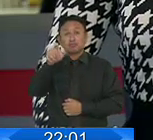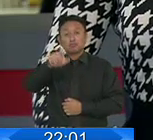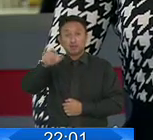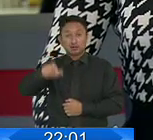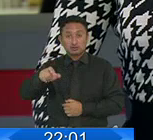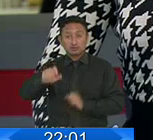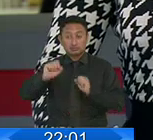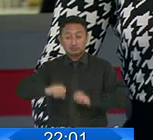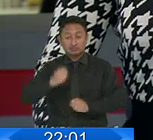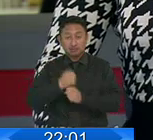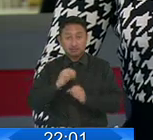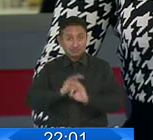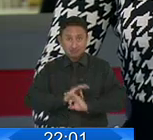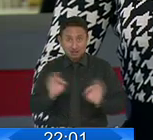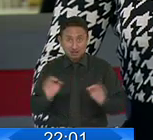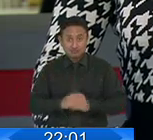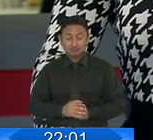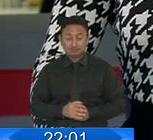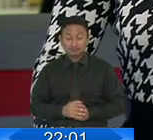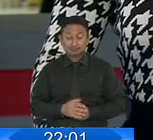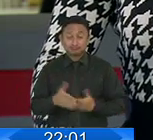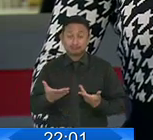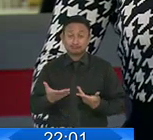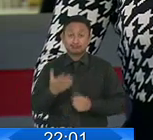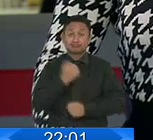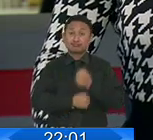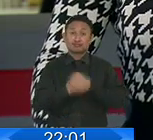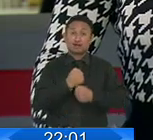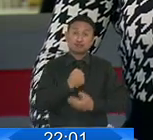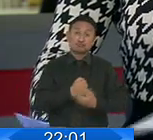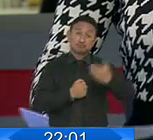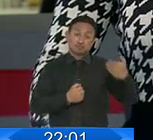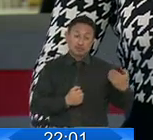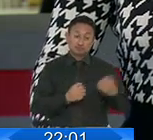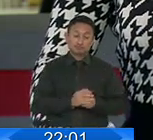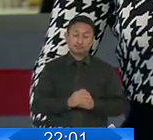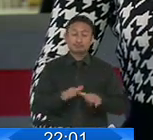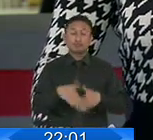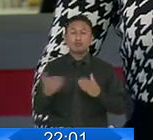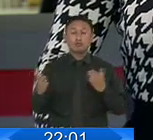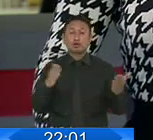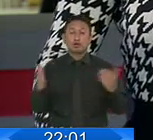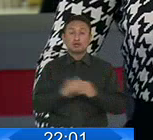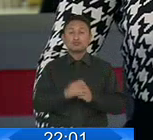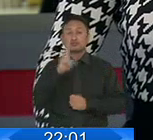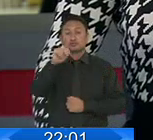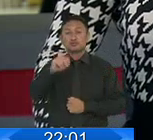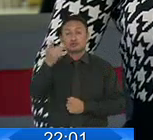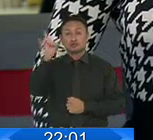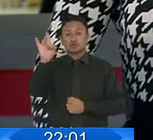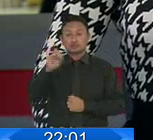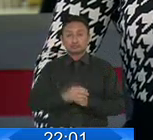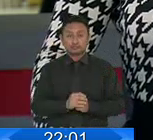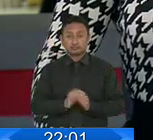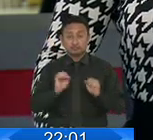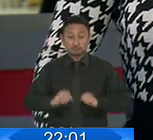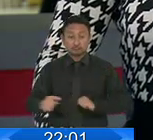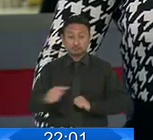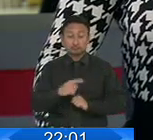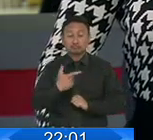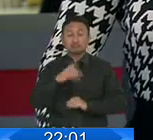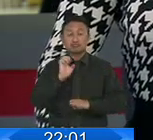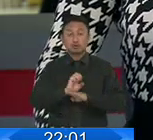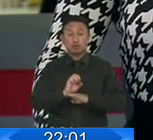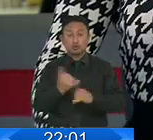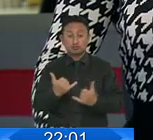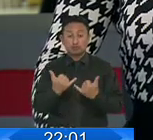habrían quedado sin empleo adecuado durante el anterior año, esto comparado con el 2018. A pesar de ello, el país